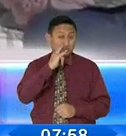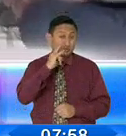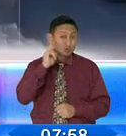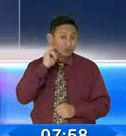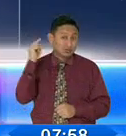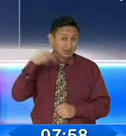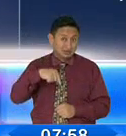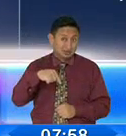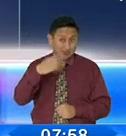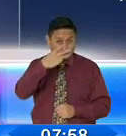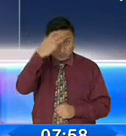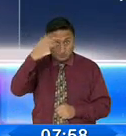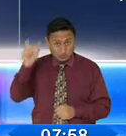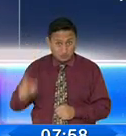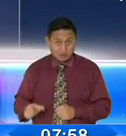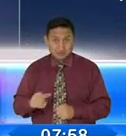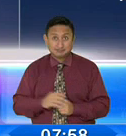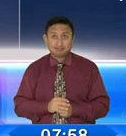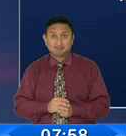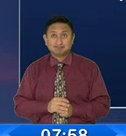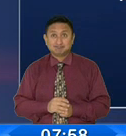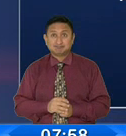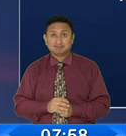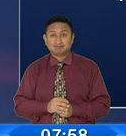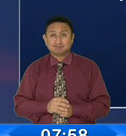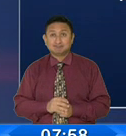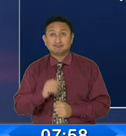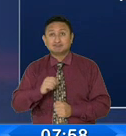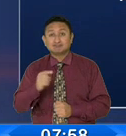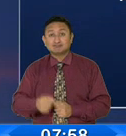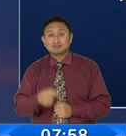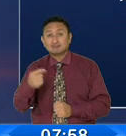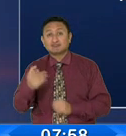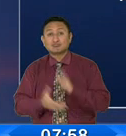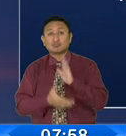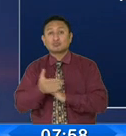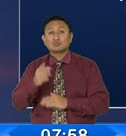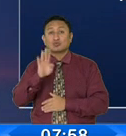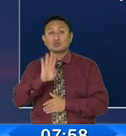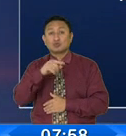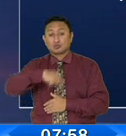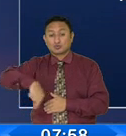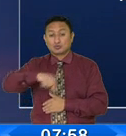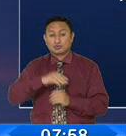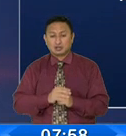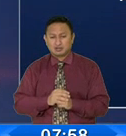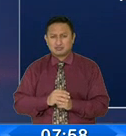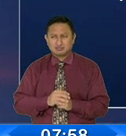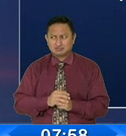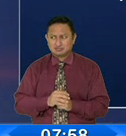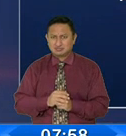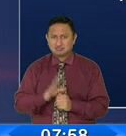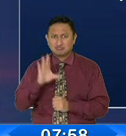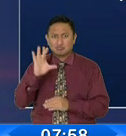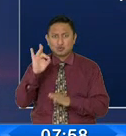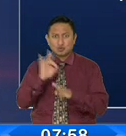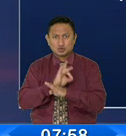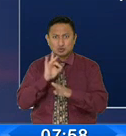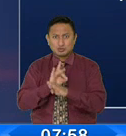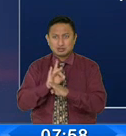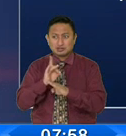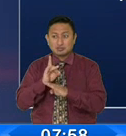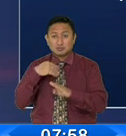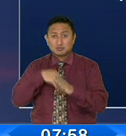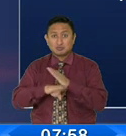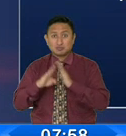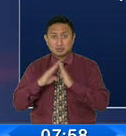inmigrante. Una vez que salí al comité, que quedaba a 4 cuadras, me dijeron 8 veces cosas. Me siento segura al estar en mi casa, con